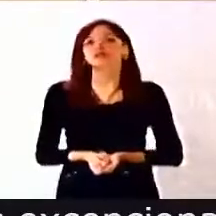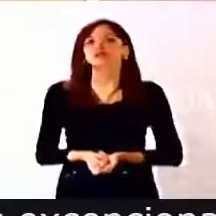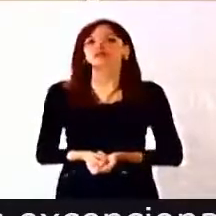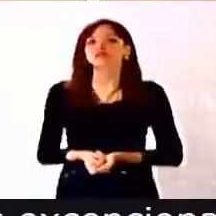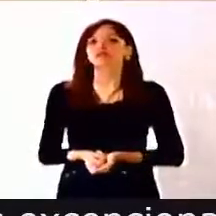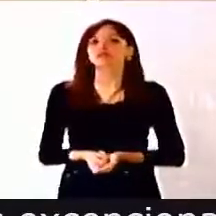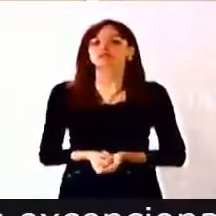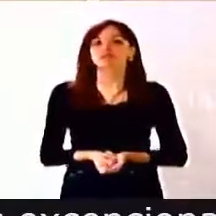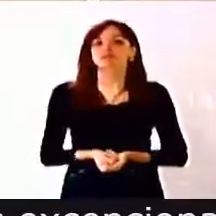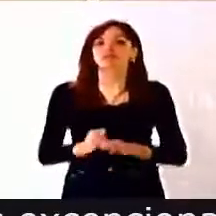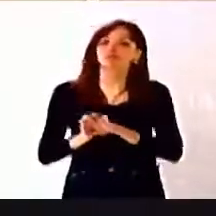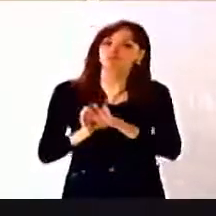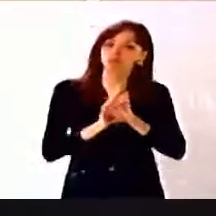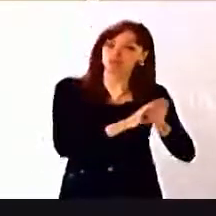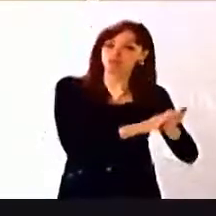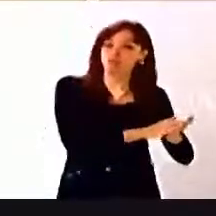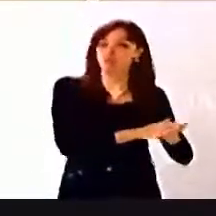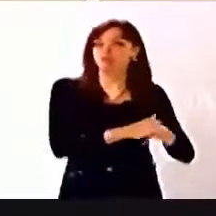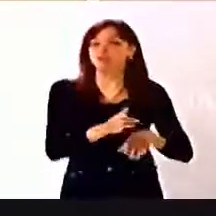Tenemos necesidad